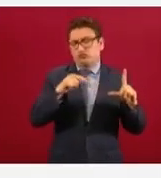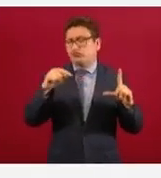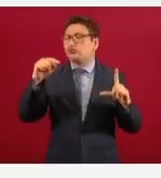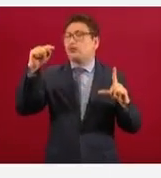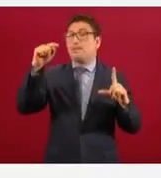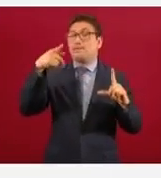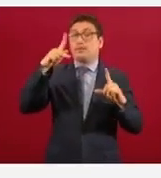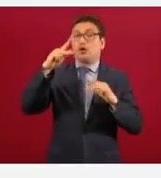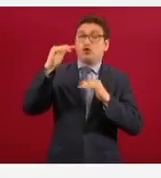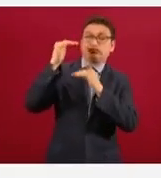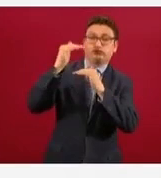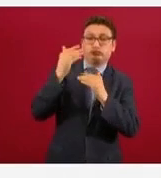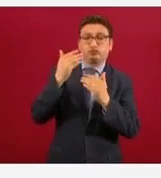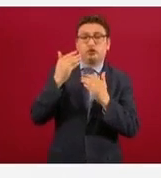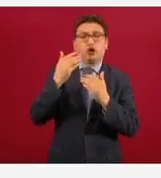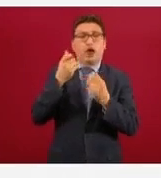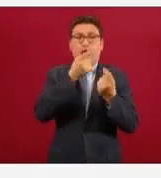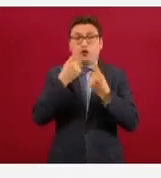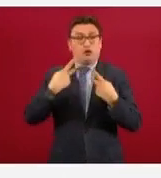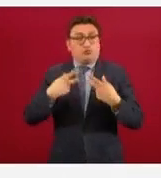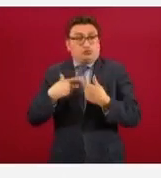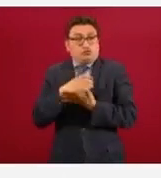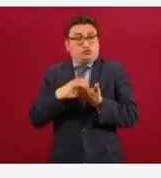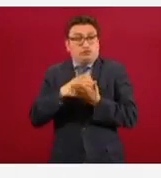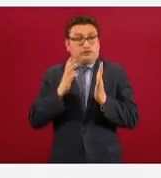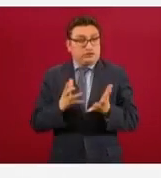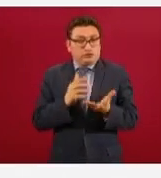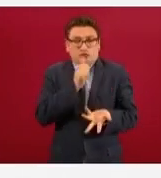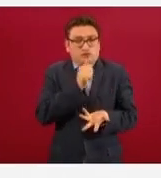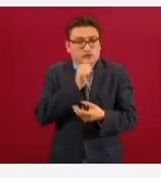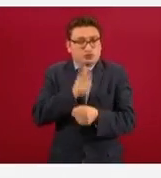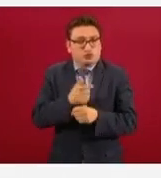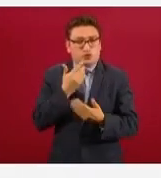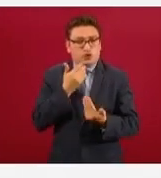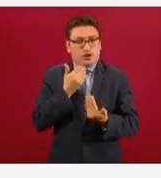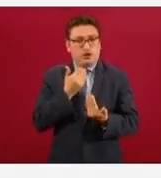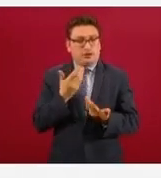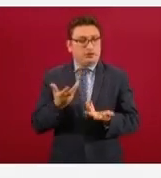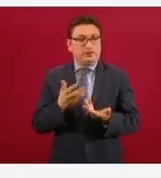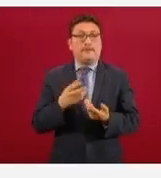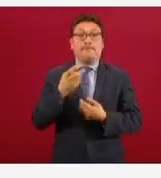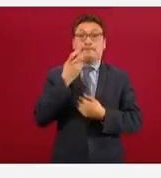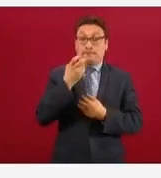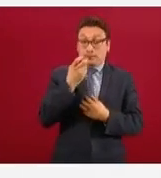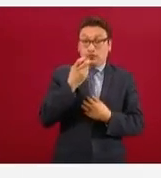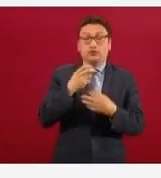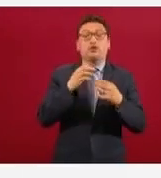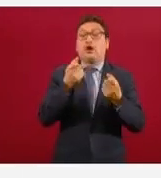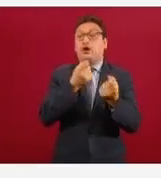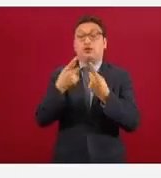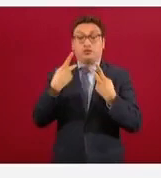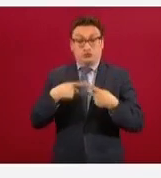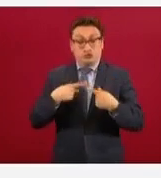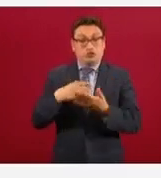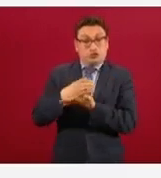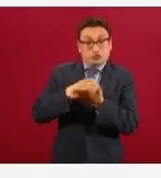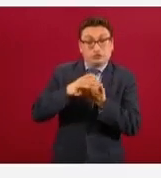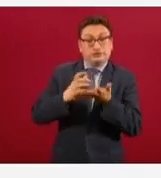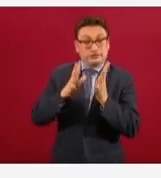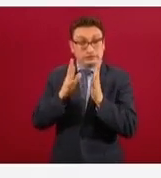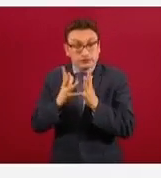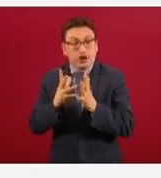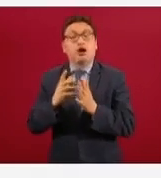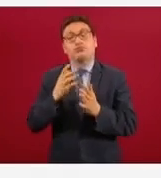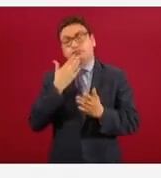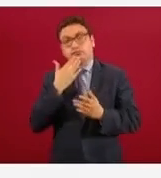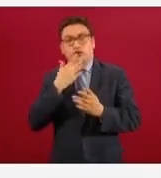no identifica los que ya se recuperaron. Conforme haya más casos que se recuperen, los informaremos. Ahorita